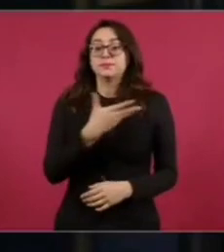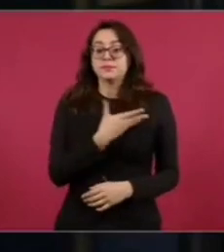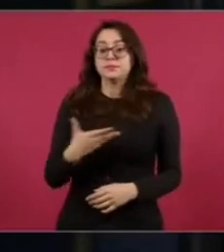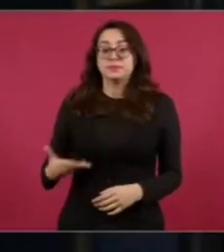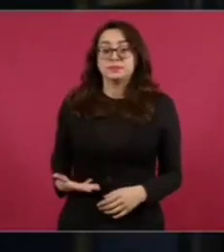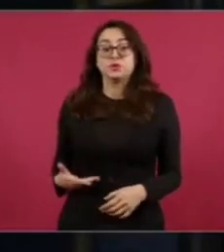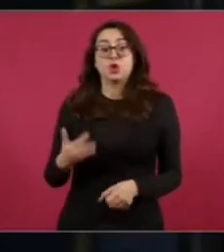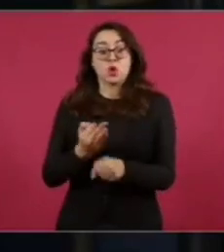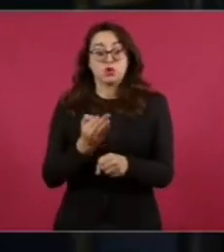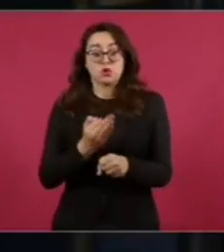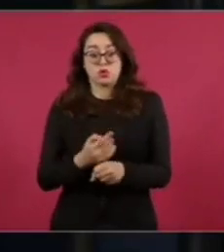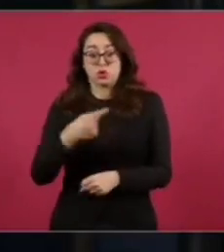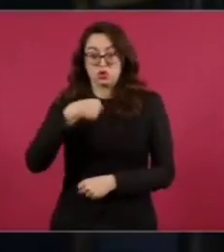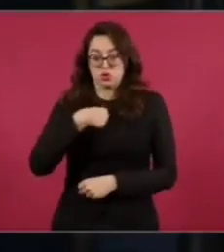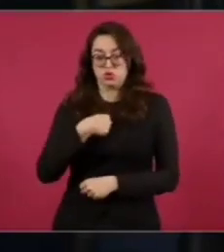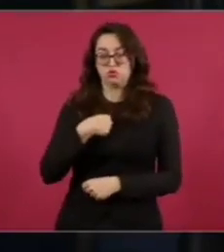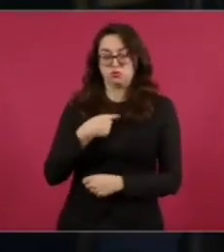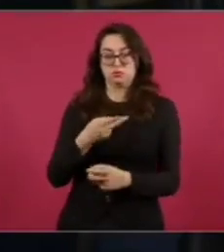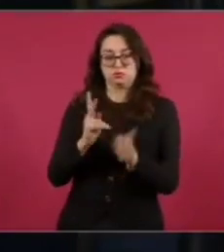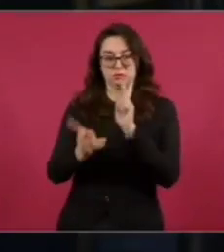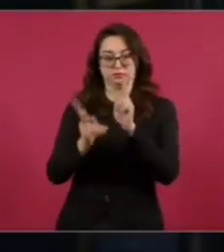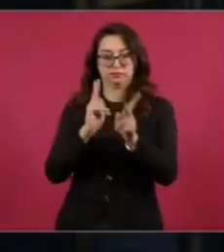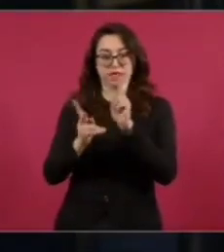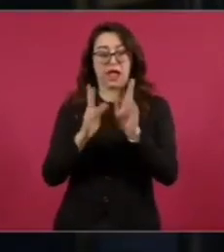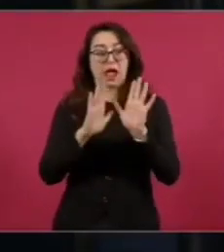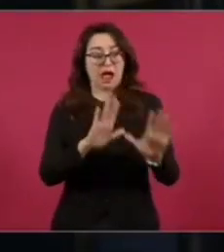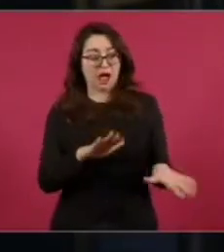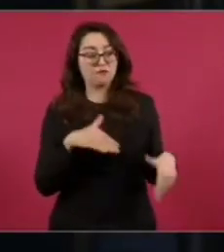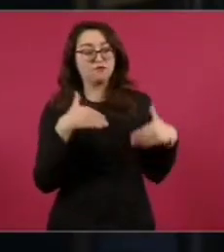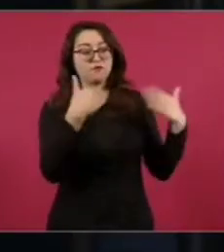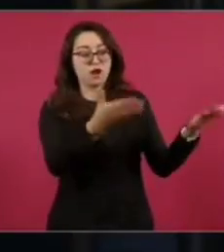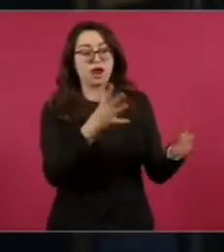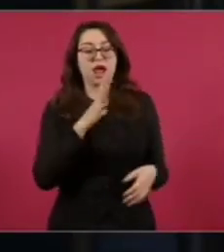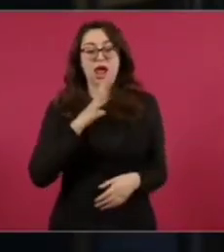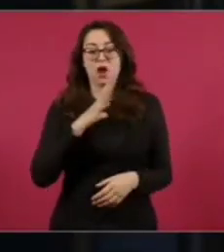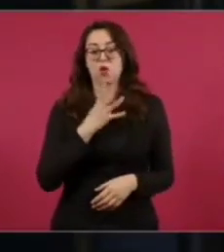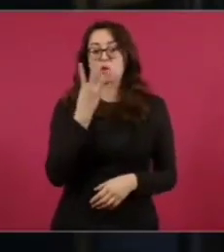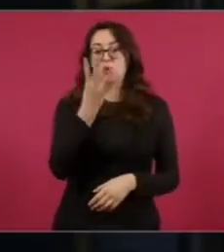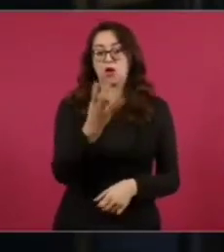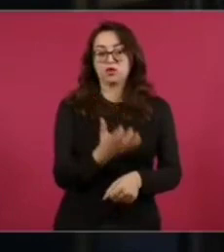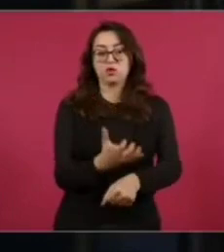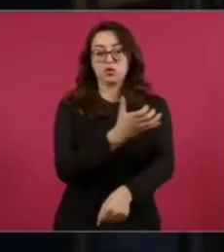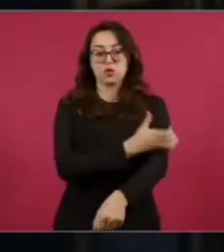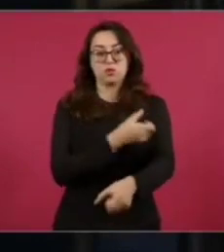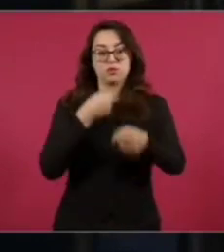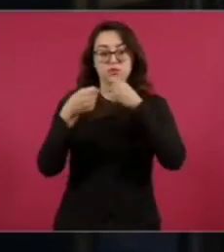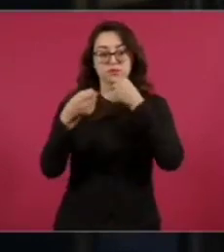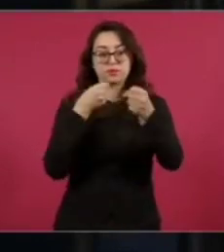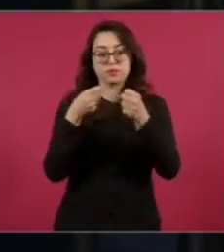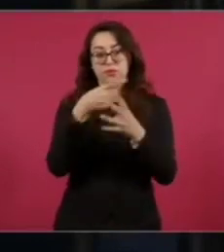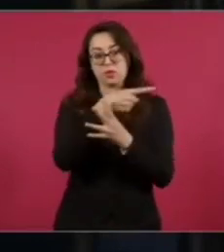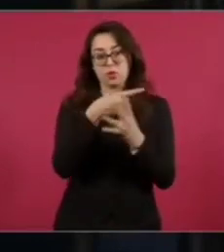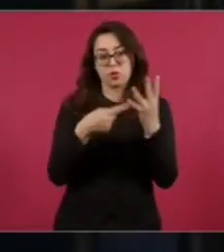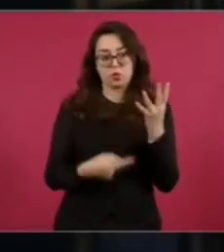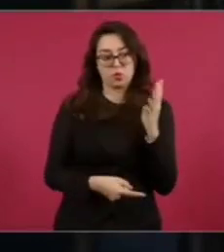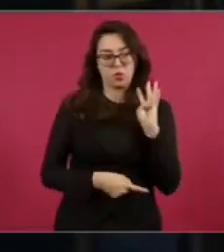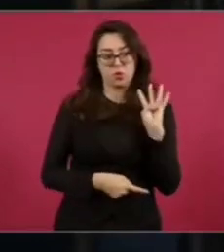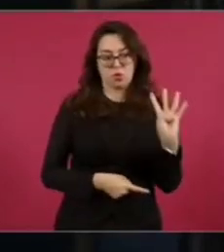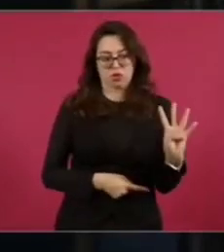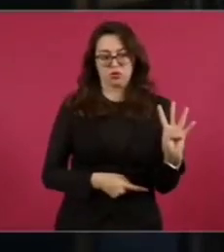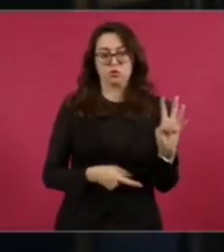que yo estoy hablando con usted, afuera hay cuatro colegas de nosotros, entre ellos Stephanie Palacios de la agencia Sputnik, que el día de